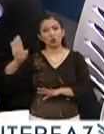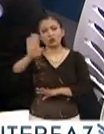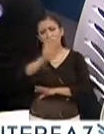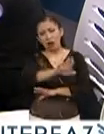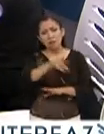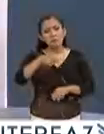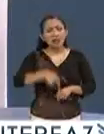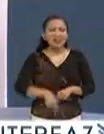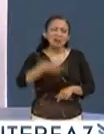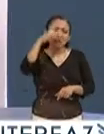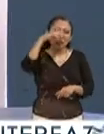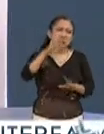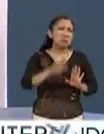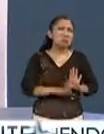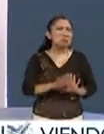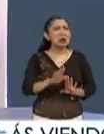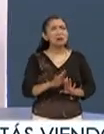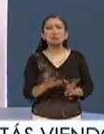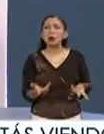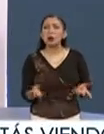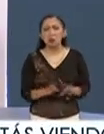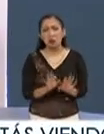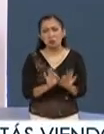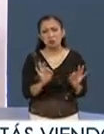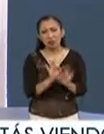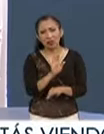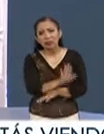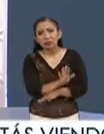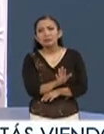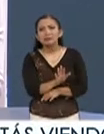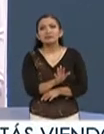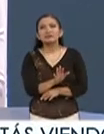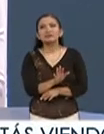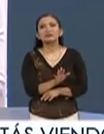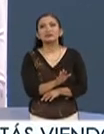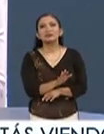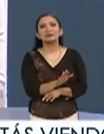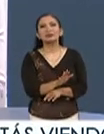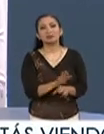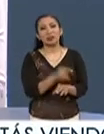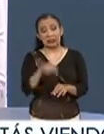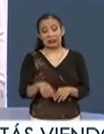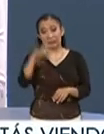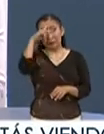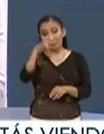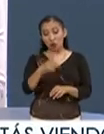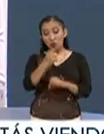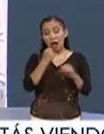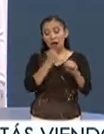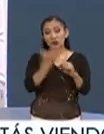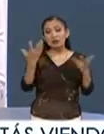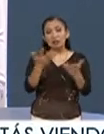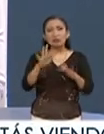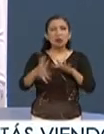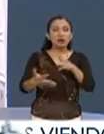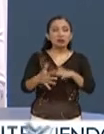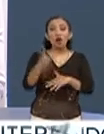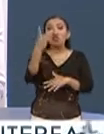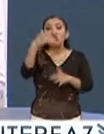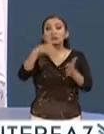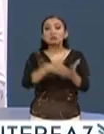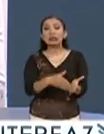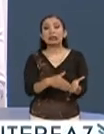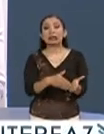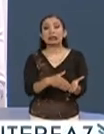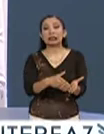es bastante importante porque en México al año se realizan alrededor de